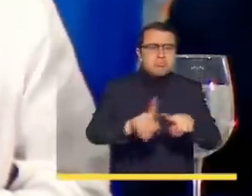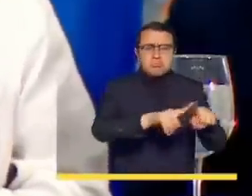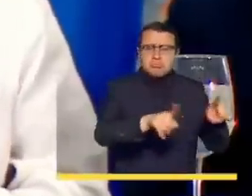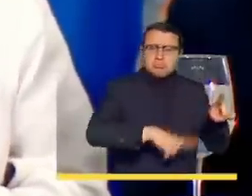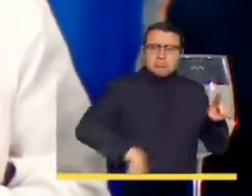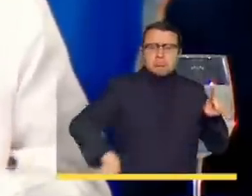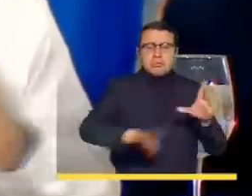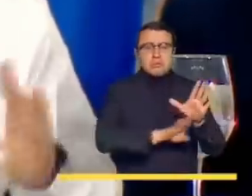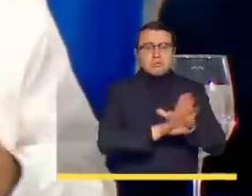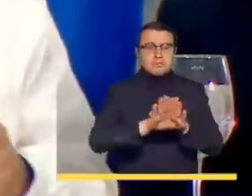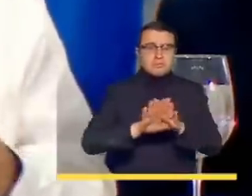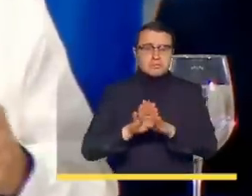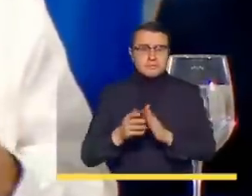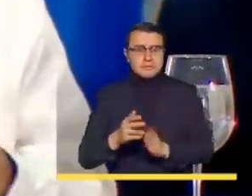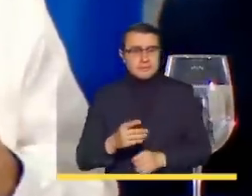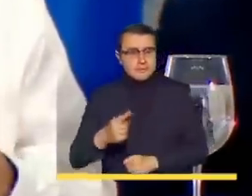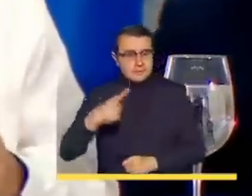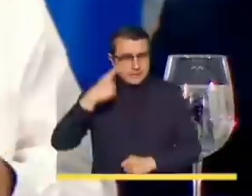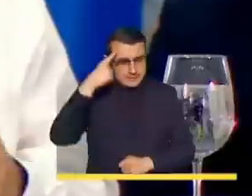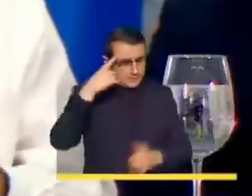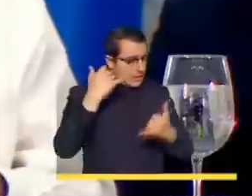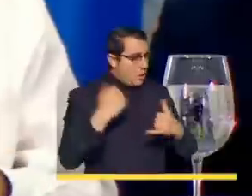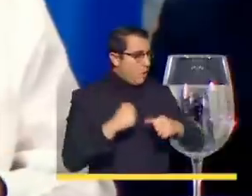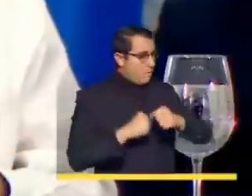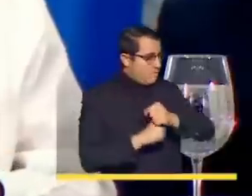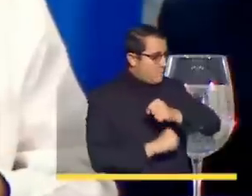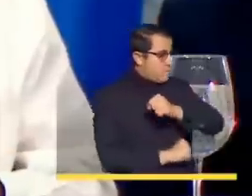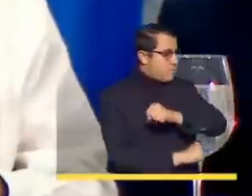Entonces, fortalecer